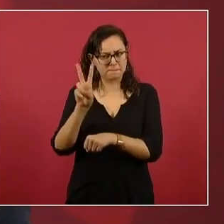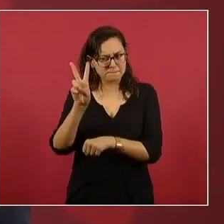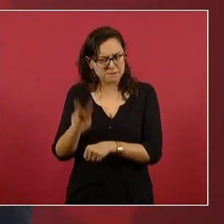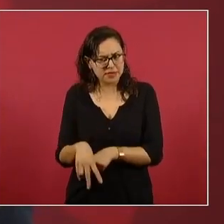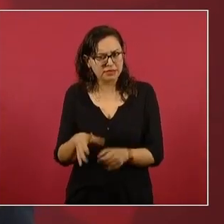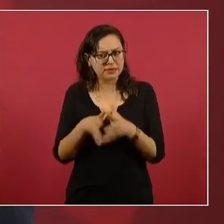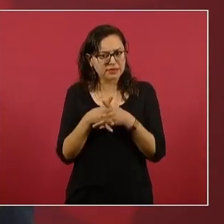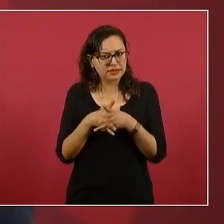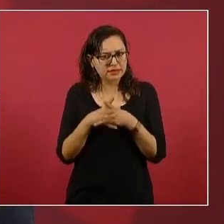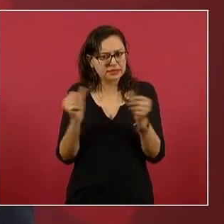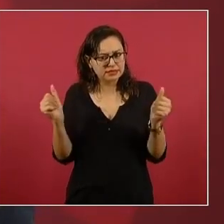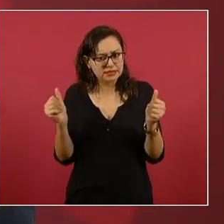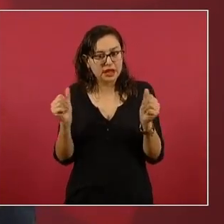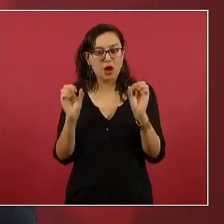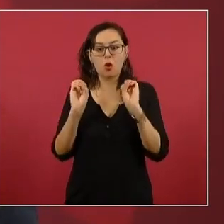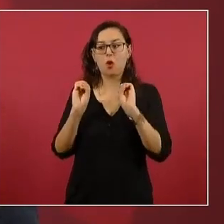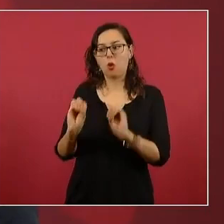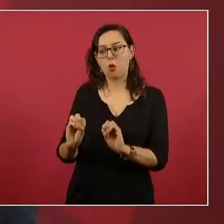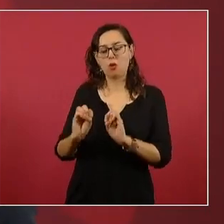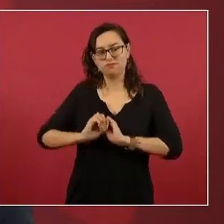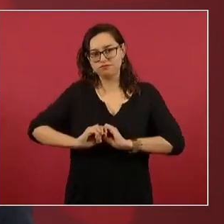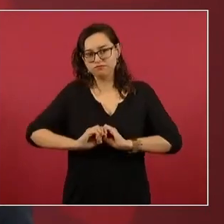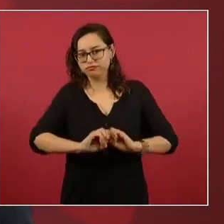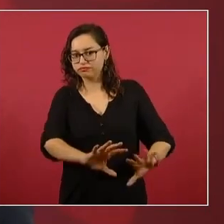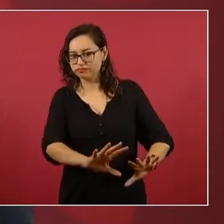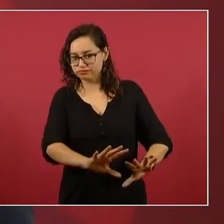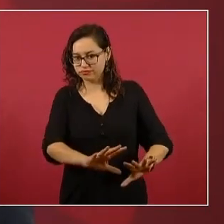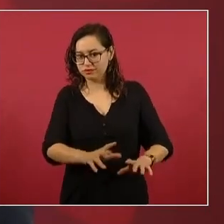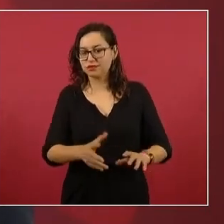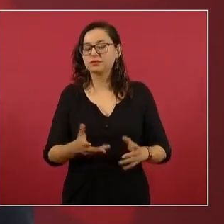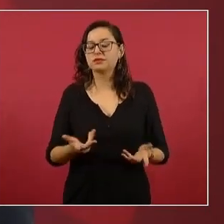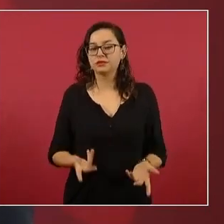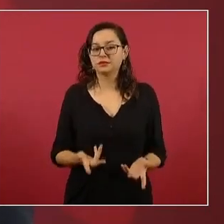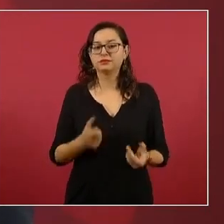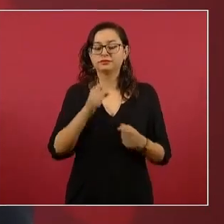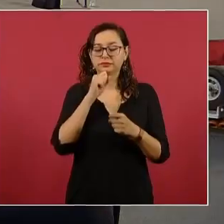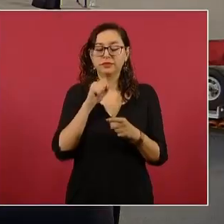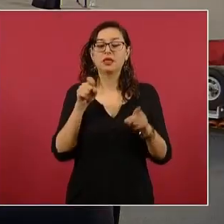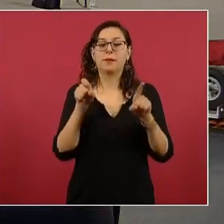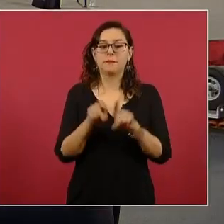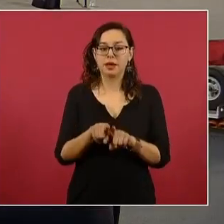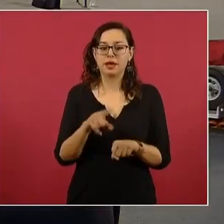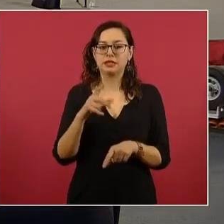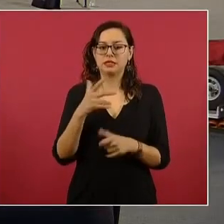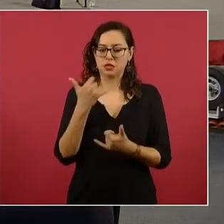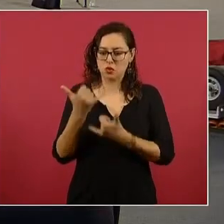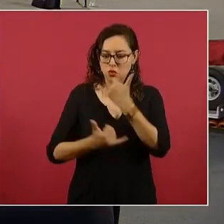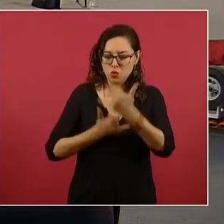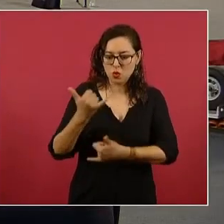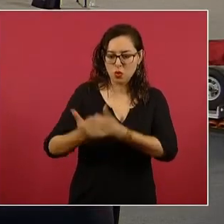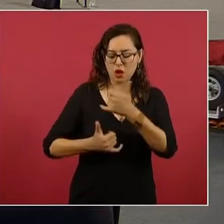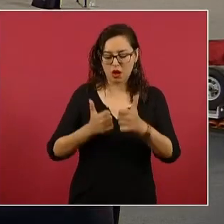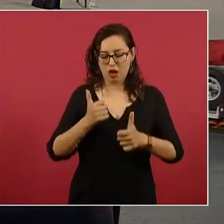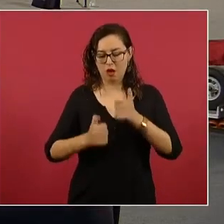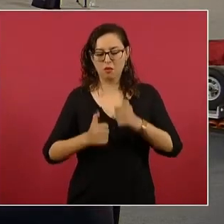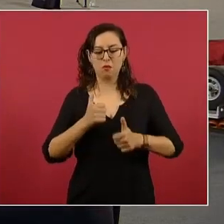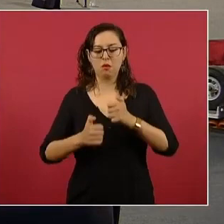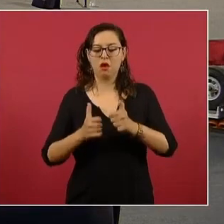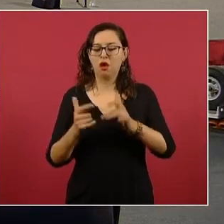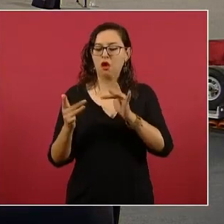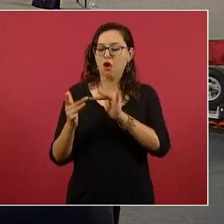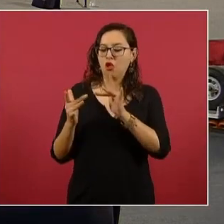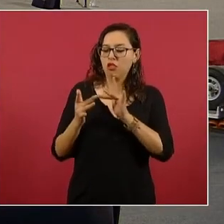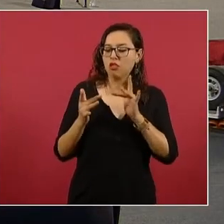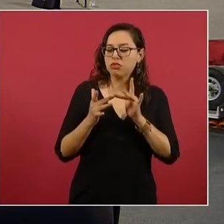eso. También lo hemos comentado en el caso de algunos videojuegos como Free Fire, también, que se contactan, salen de sus lugares